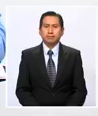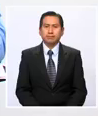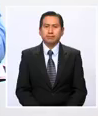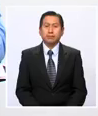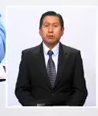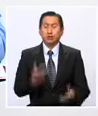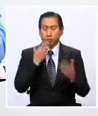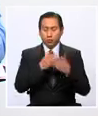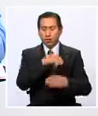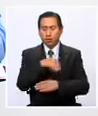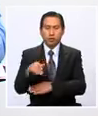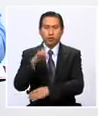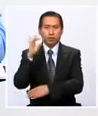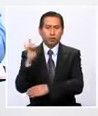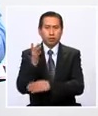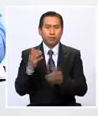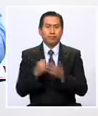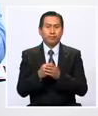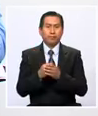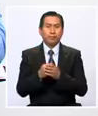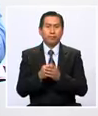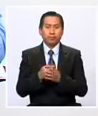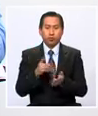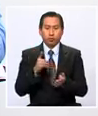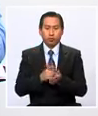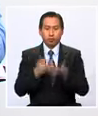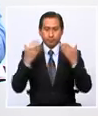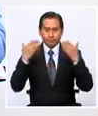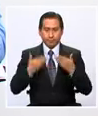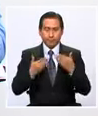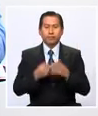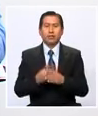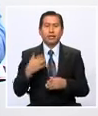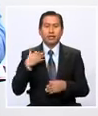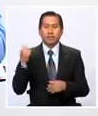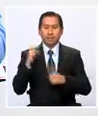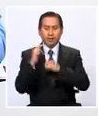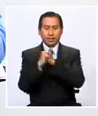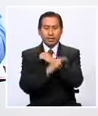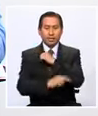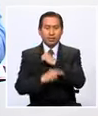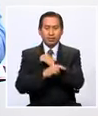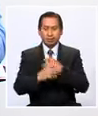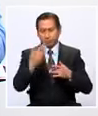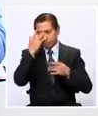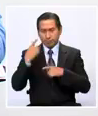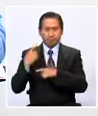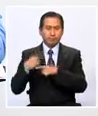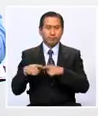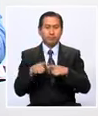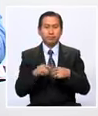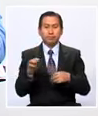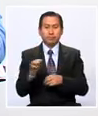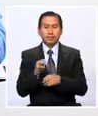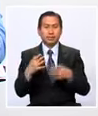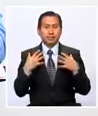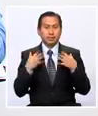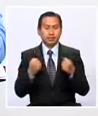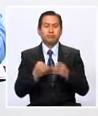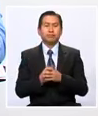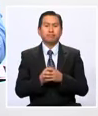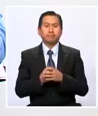buena noche de bolivia les habla el doctor roberto vargas jefe nacional de la unidad de epidemiología del ministerio de salud